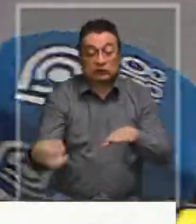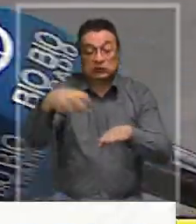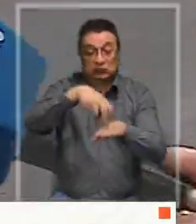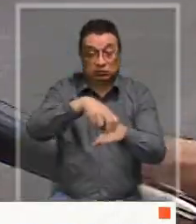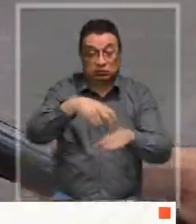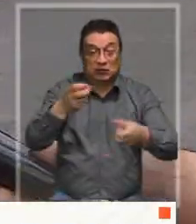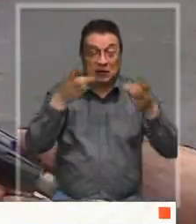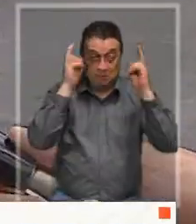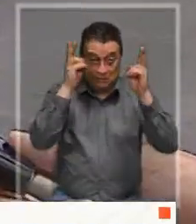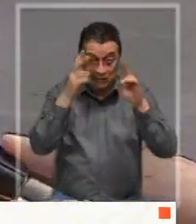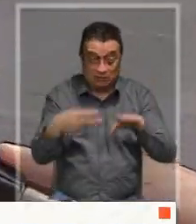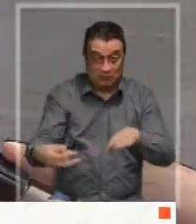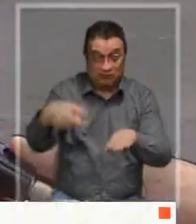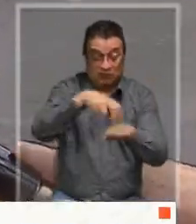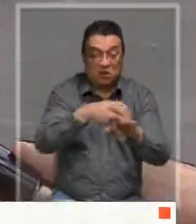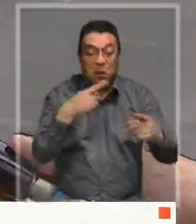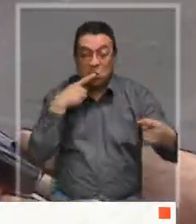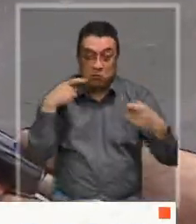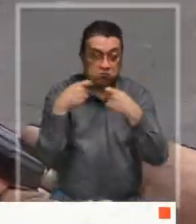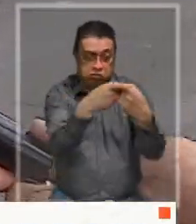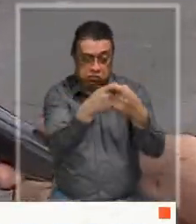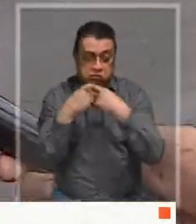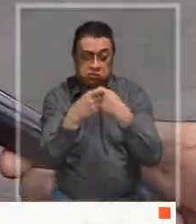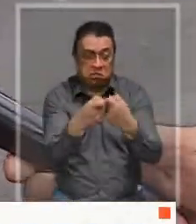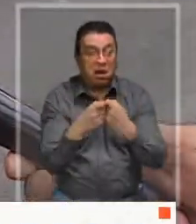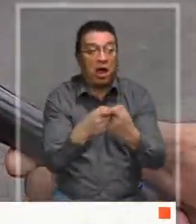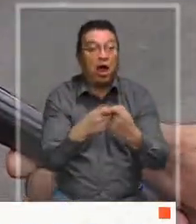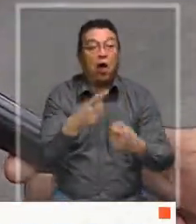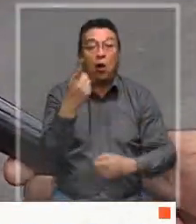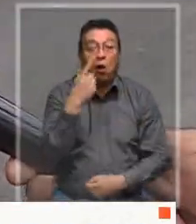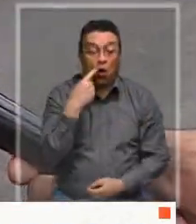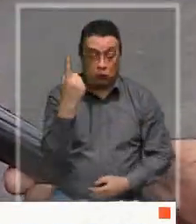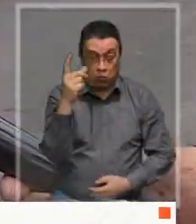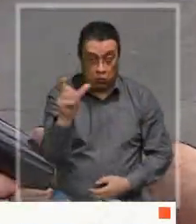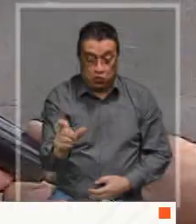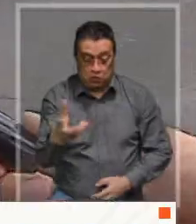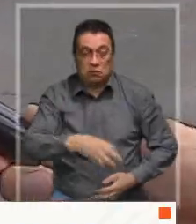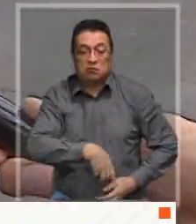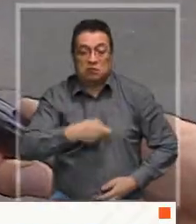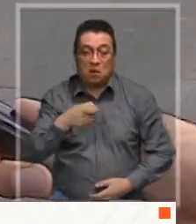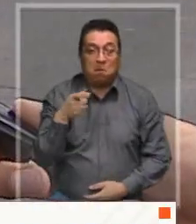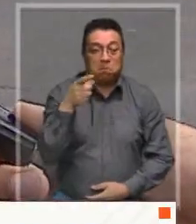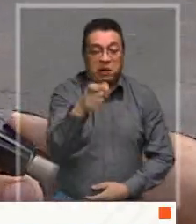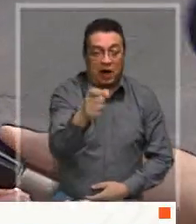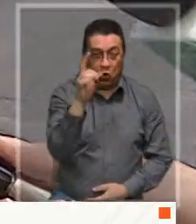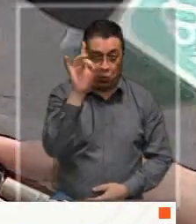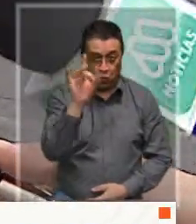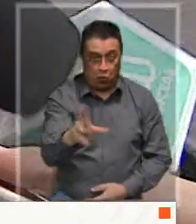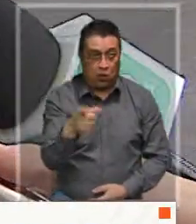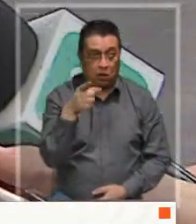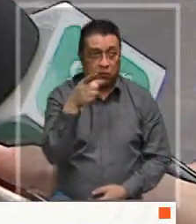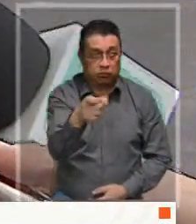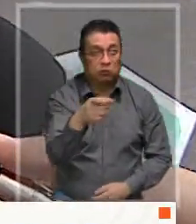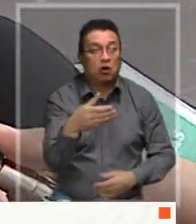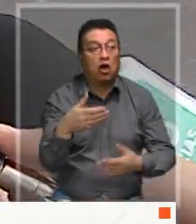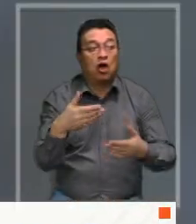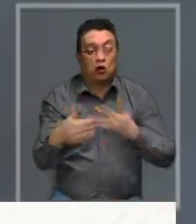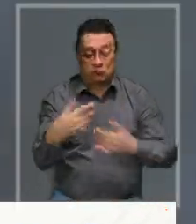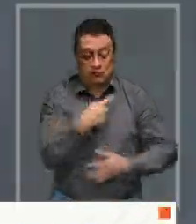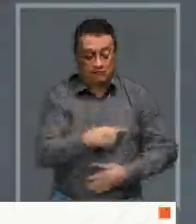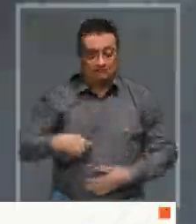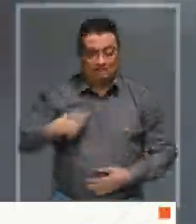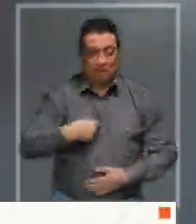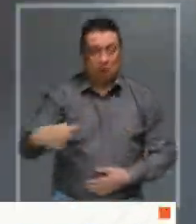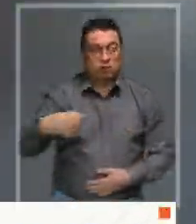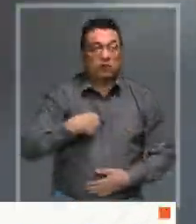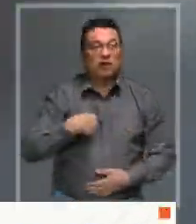discusión entre estas personas y uno de ellos sacó un arma de fuego y le efectuó un disparo en la zona del tórax.